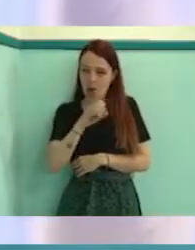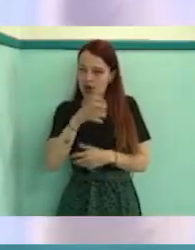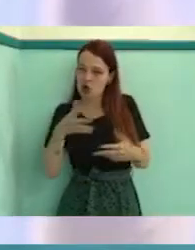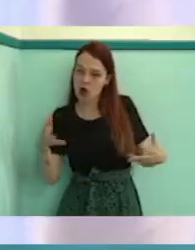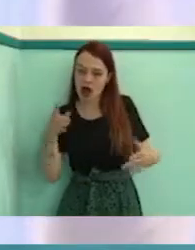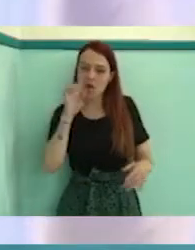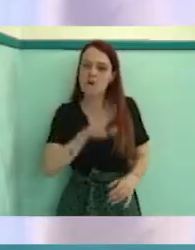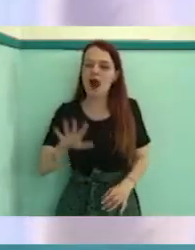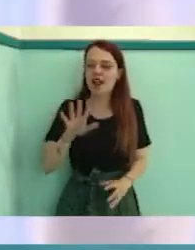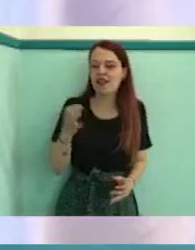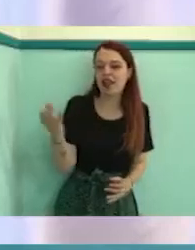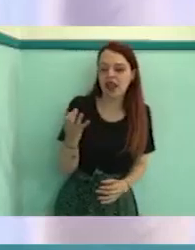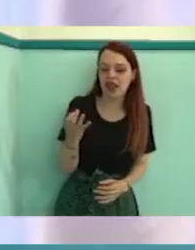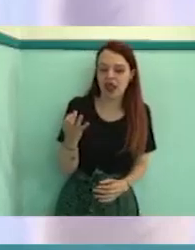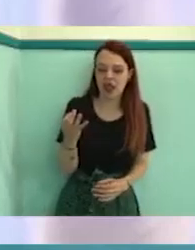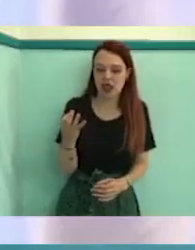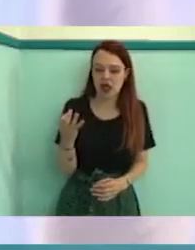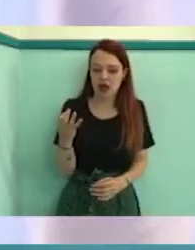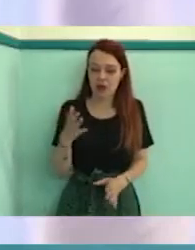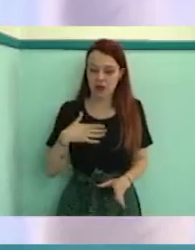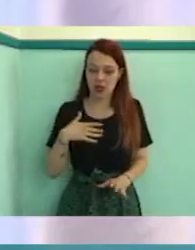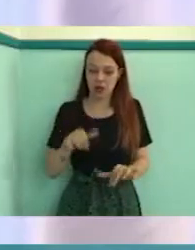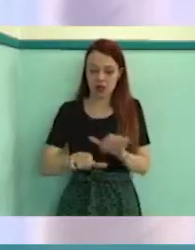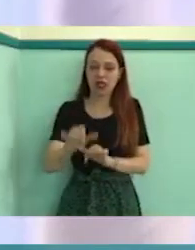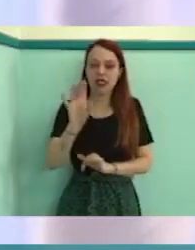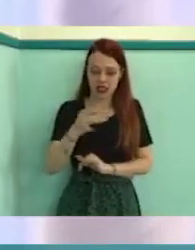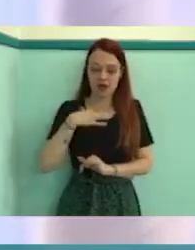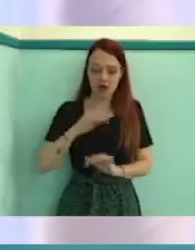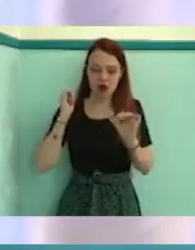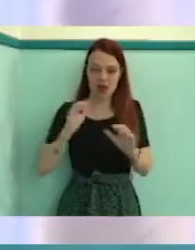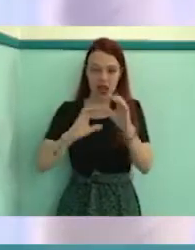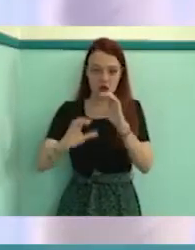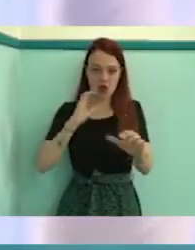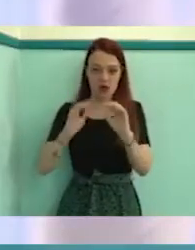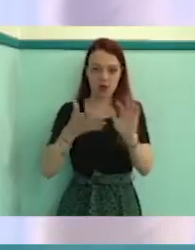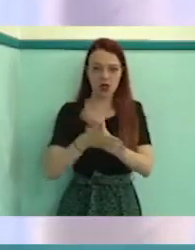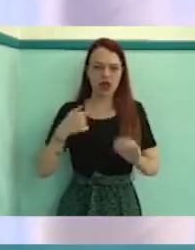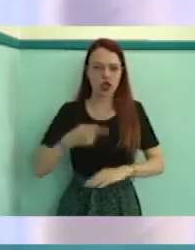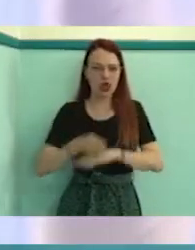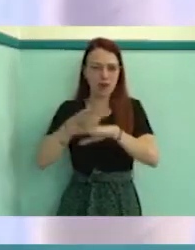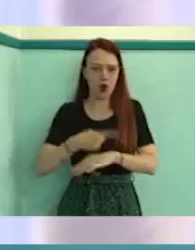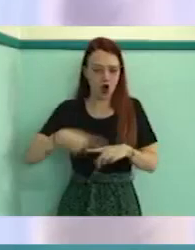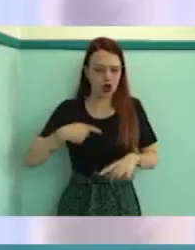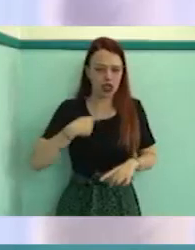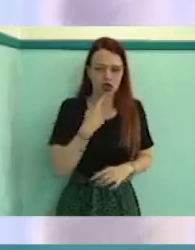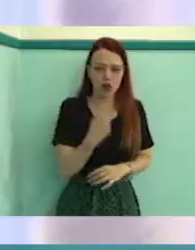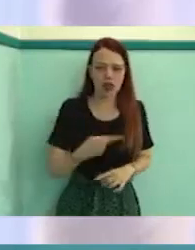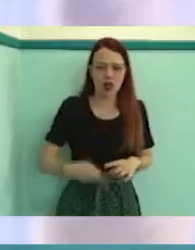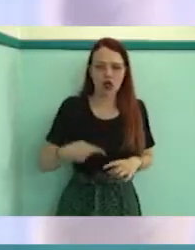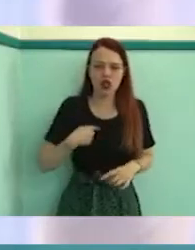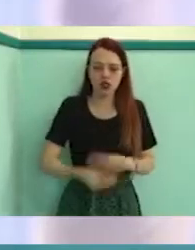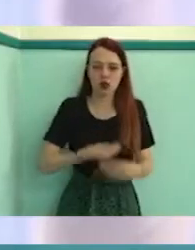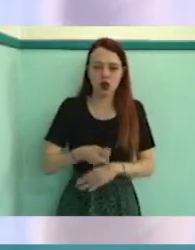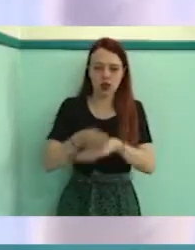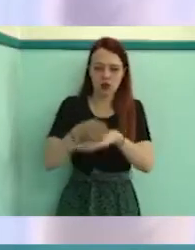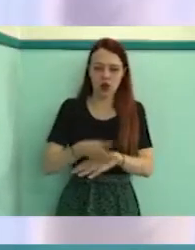parecería así n y entonces yo ahí desde ahí sí puedo comunicarme pero nunca desde el te impongo lo que yo estoy haciendo no igual que cuando hacía dietas